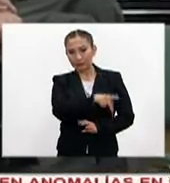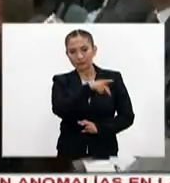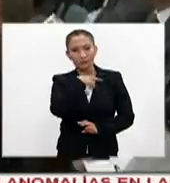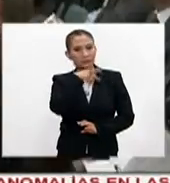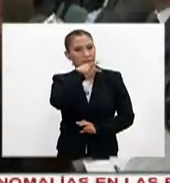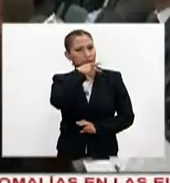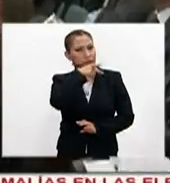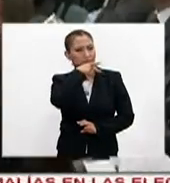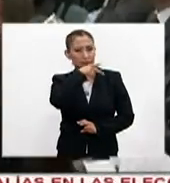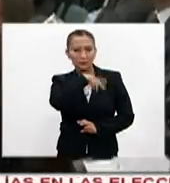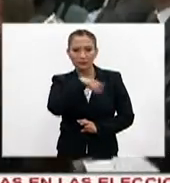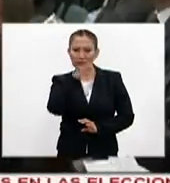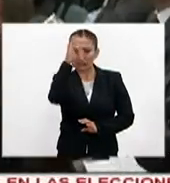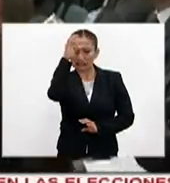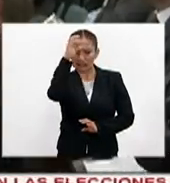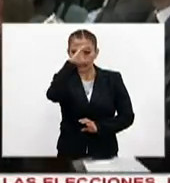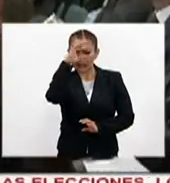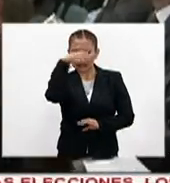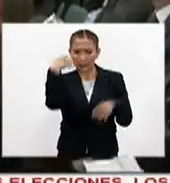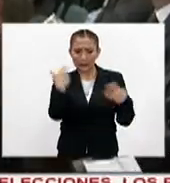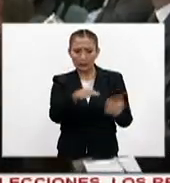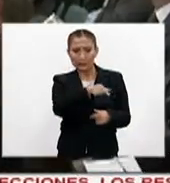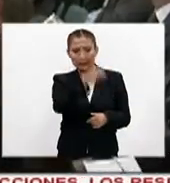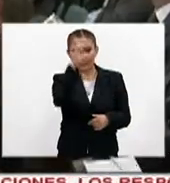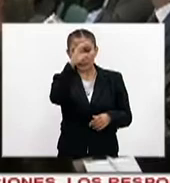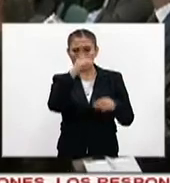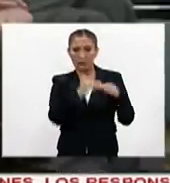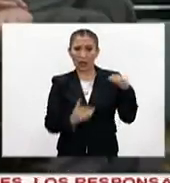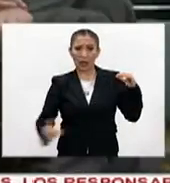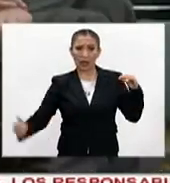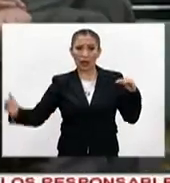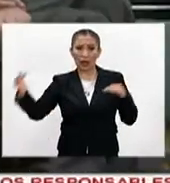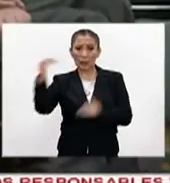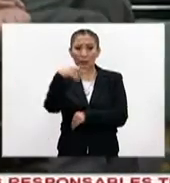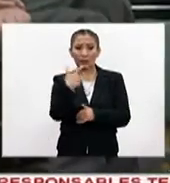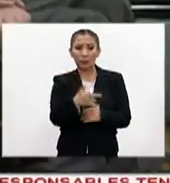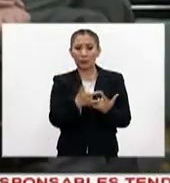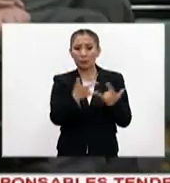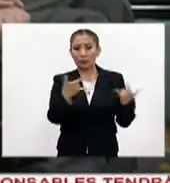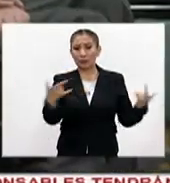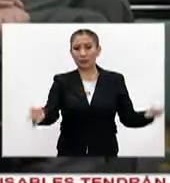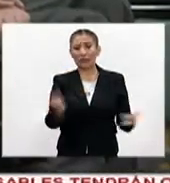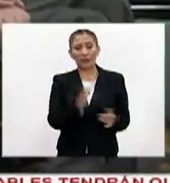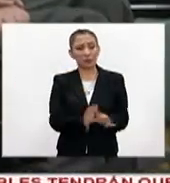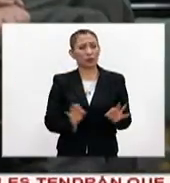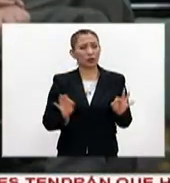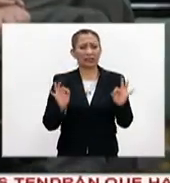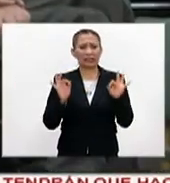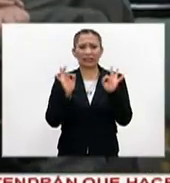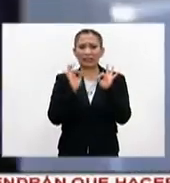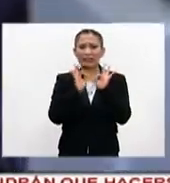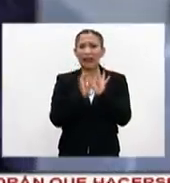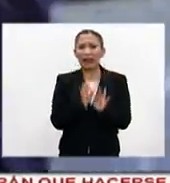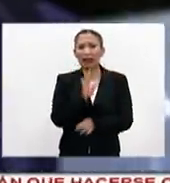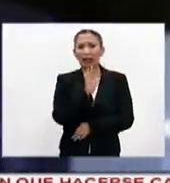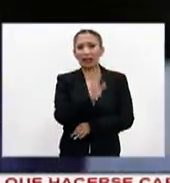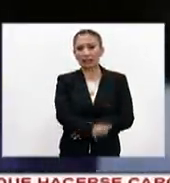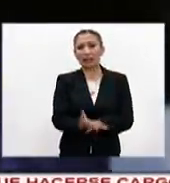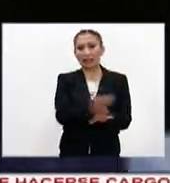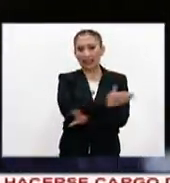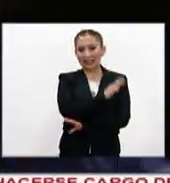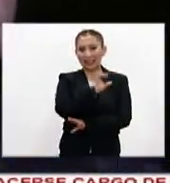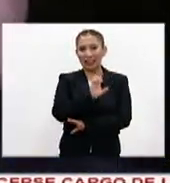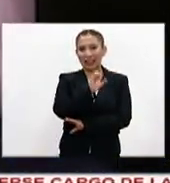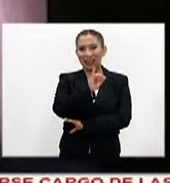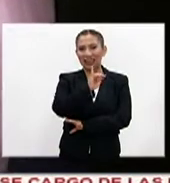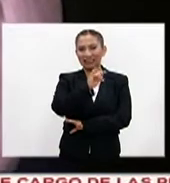este científico, a quien se considera el científico, o se va a considerar el científico más importante desde